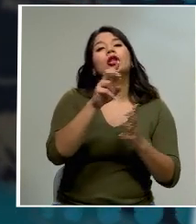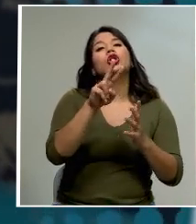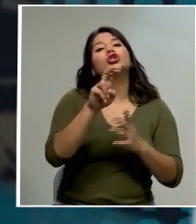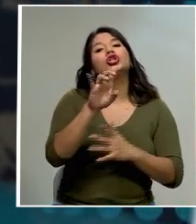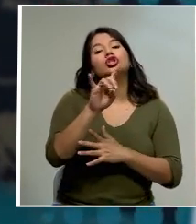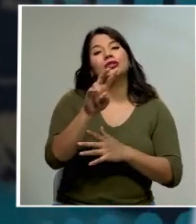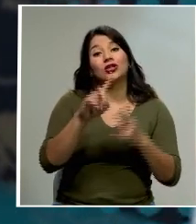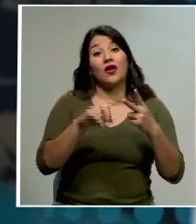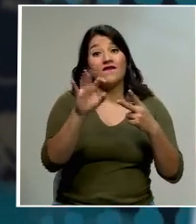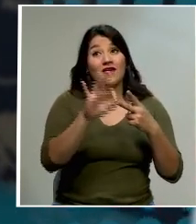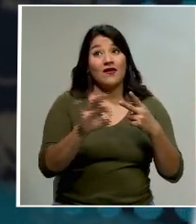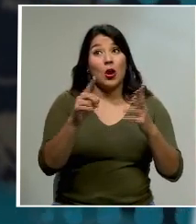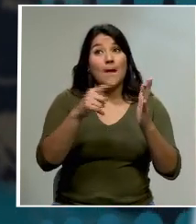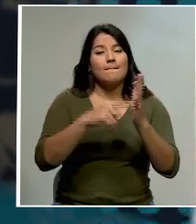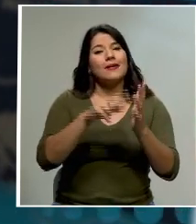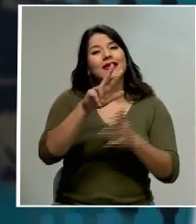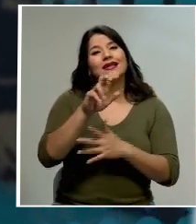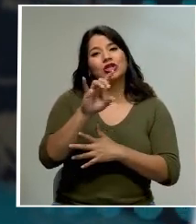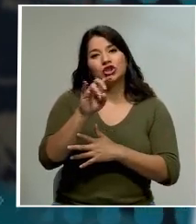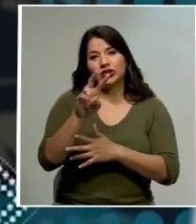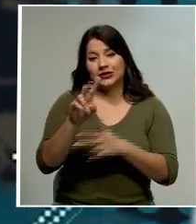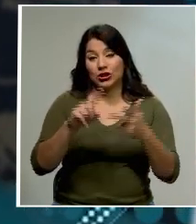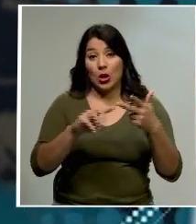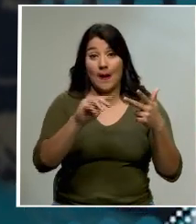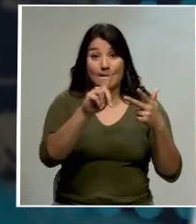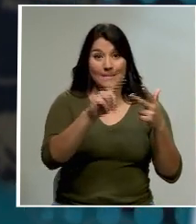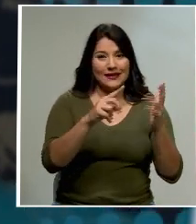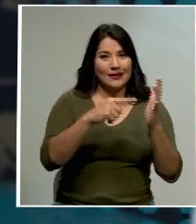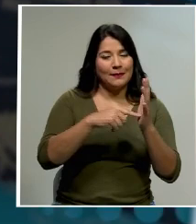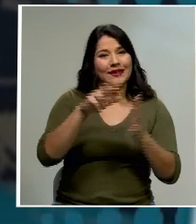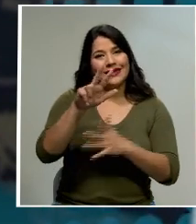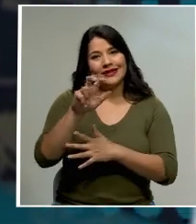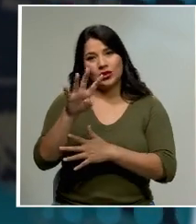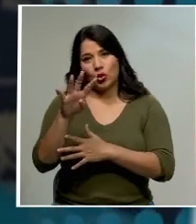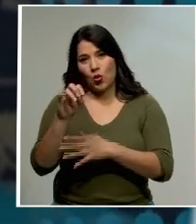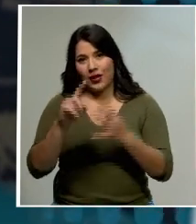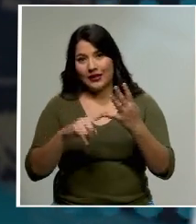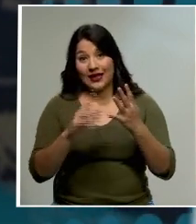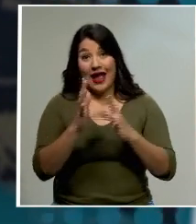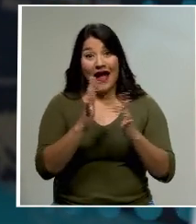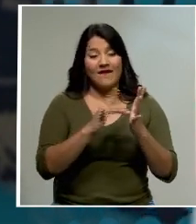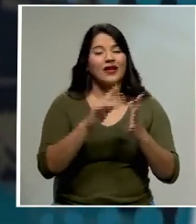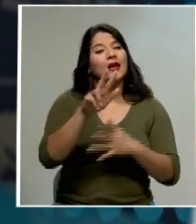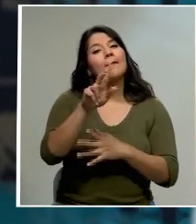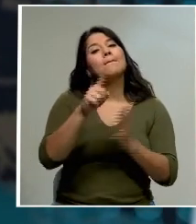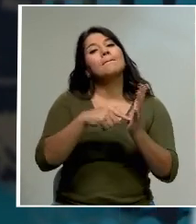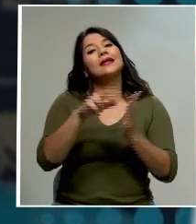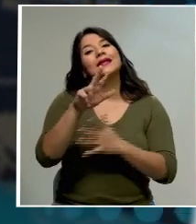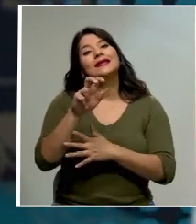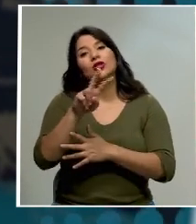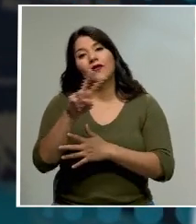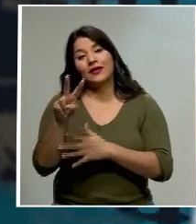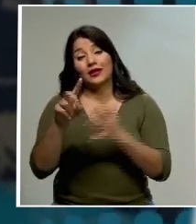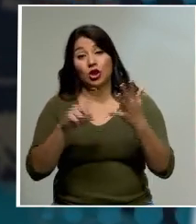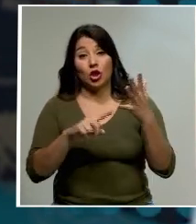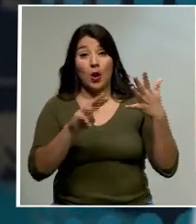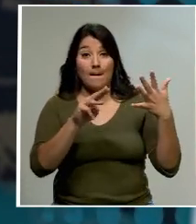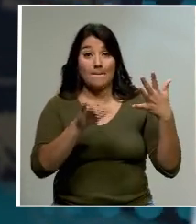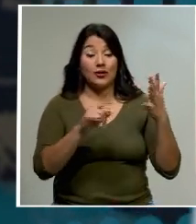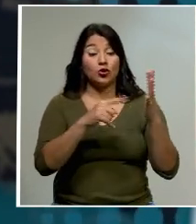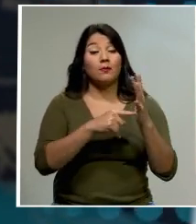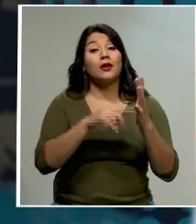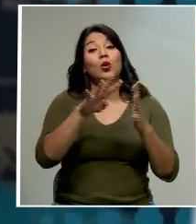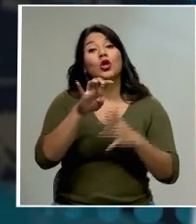febrero, 1,382. En marzo, 1,340. En abril, 1,222. En mayo,